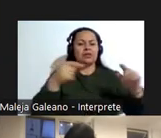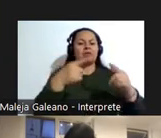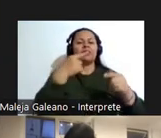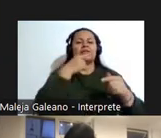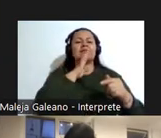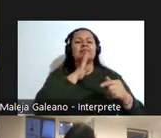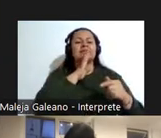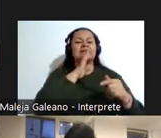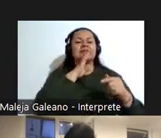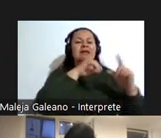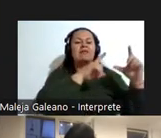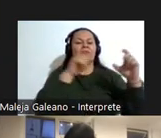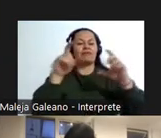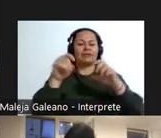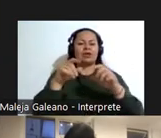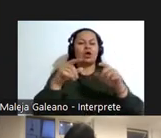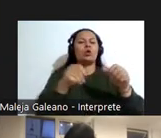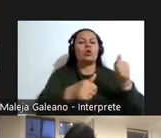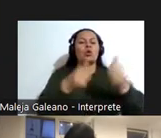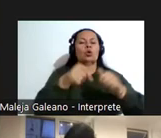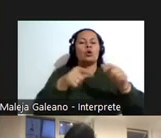las tomó y en qué lugar.